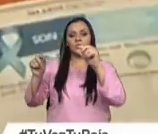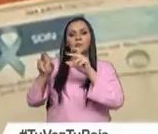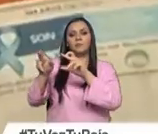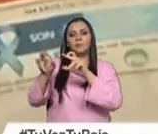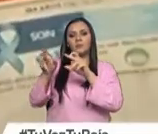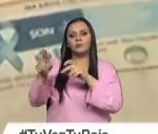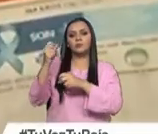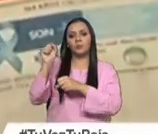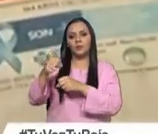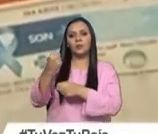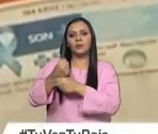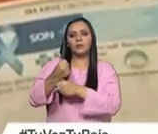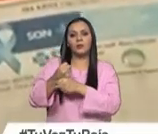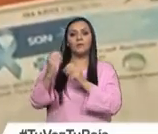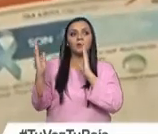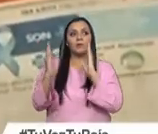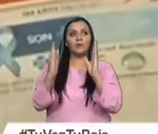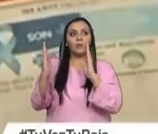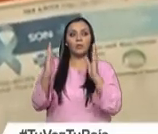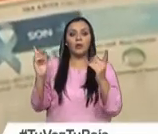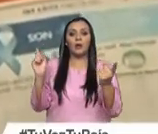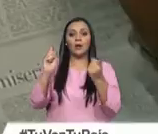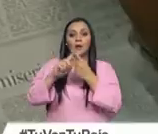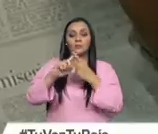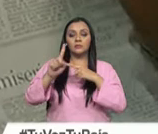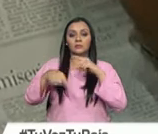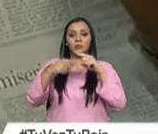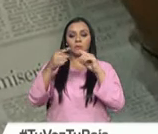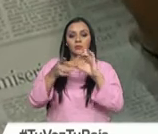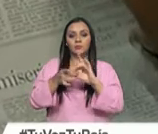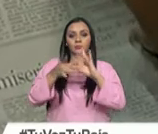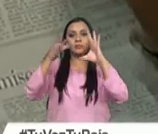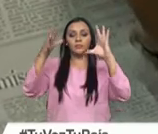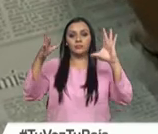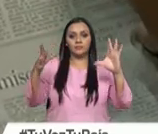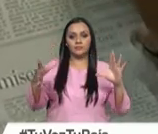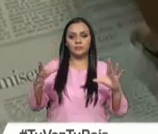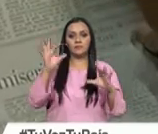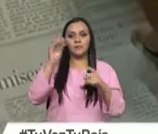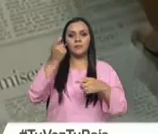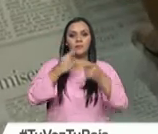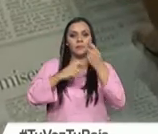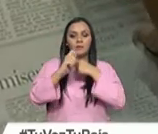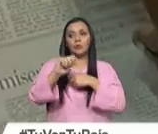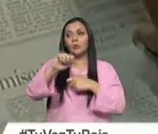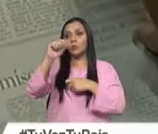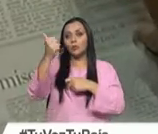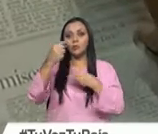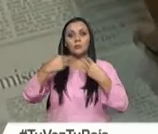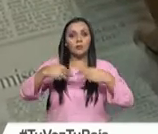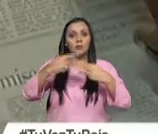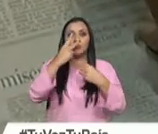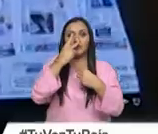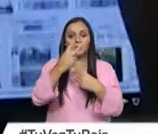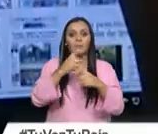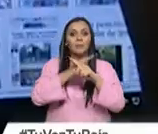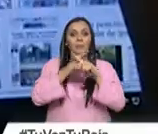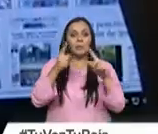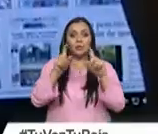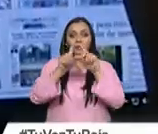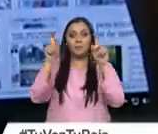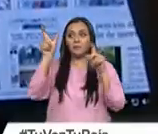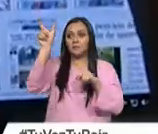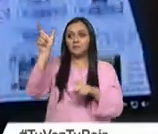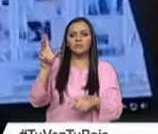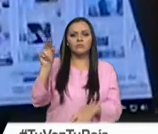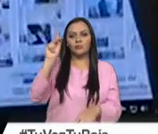de operación temporal para que rompiera nexos con Wacket mediante su venta u otro mecanismo, pero el empresario